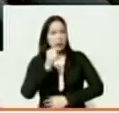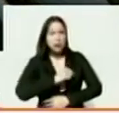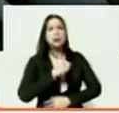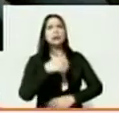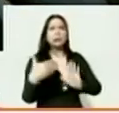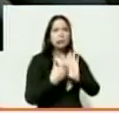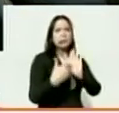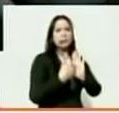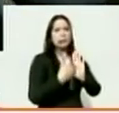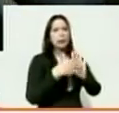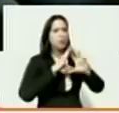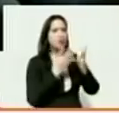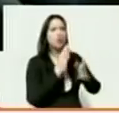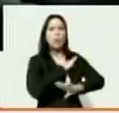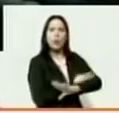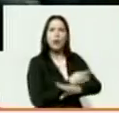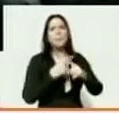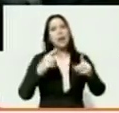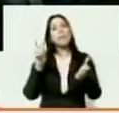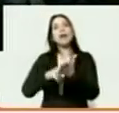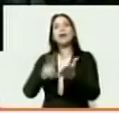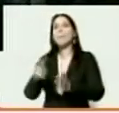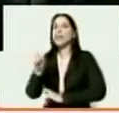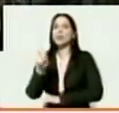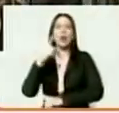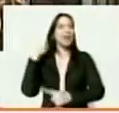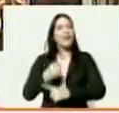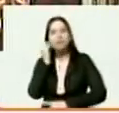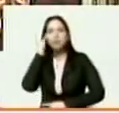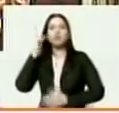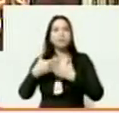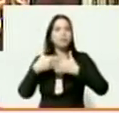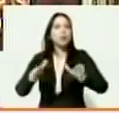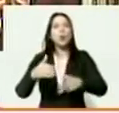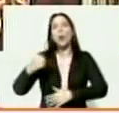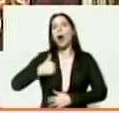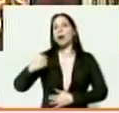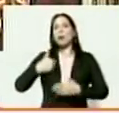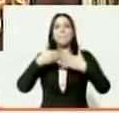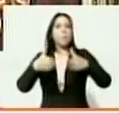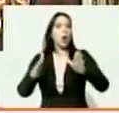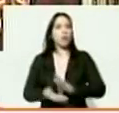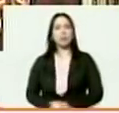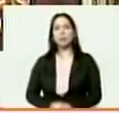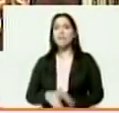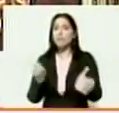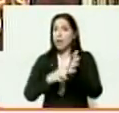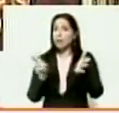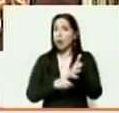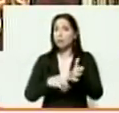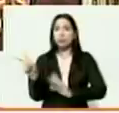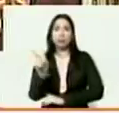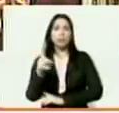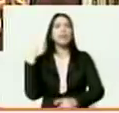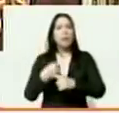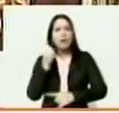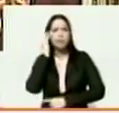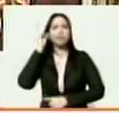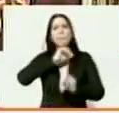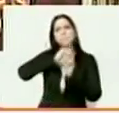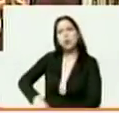poderes del mundo. Pero la verdad, Venezuela es capaz de abrir cualquier portón. La verdad de Venezuela es capaz de